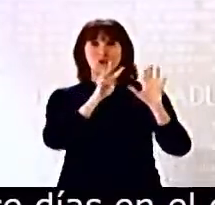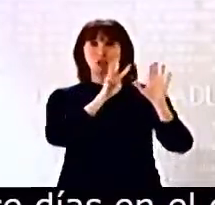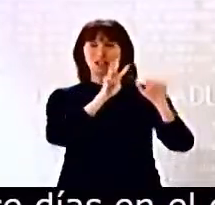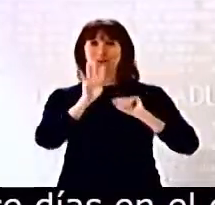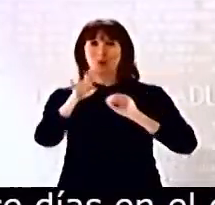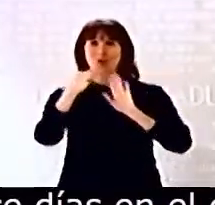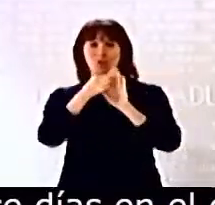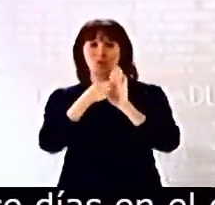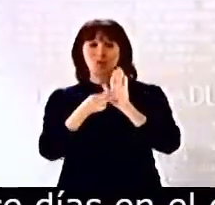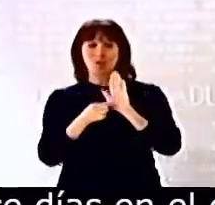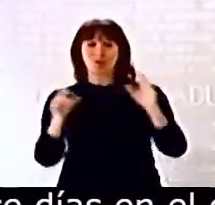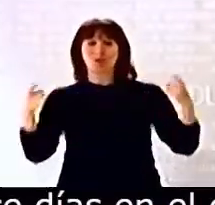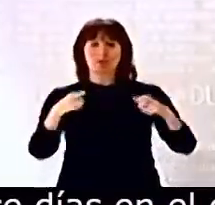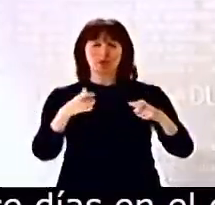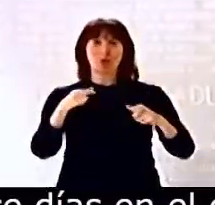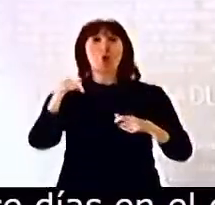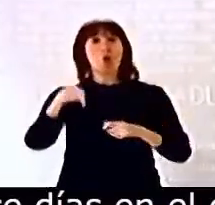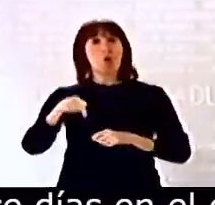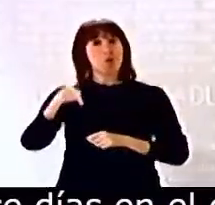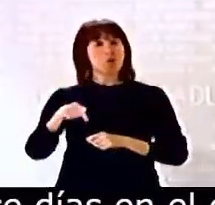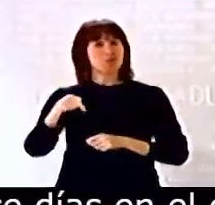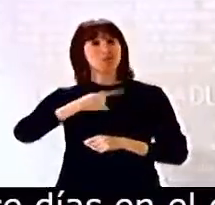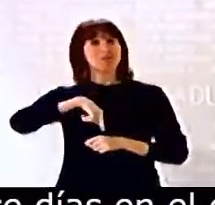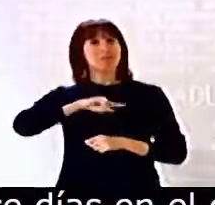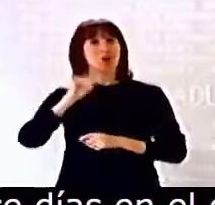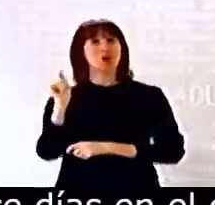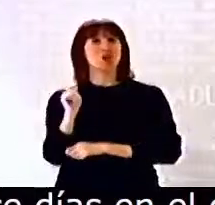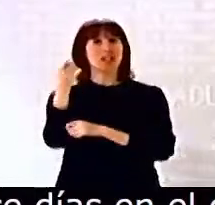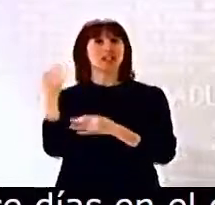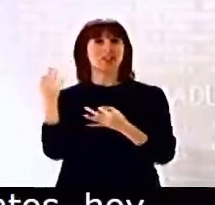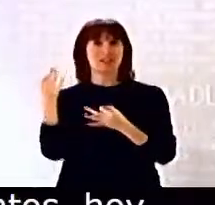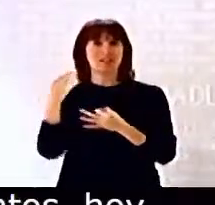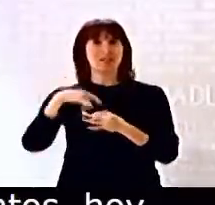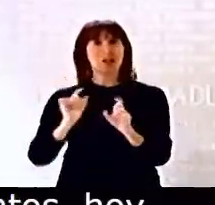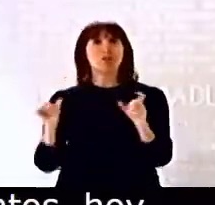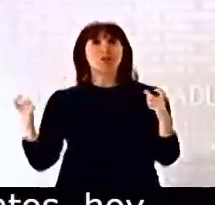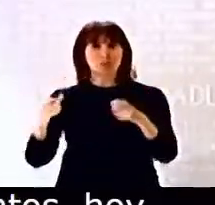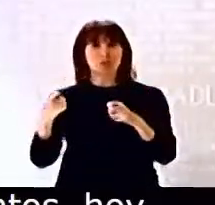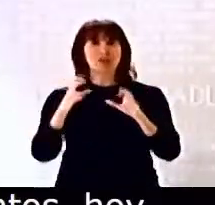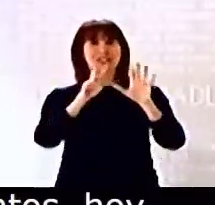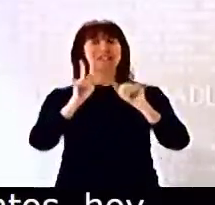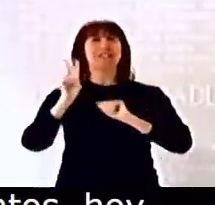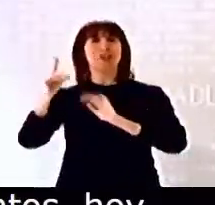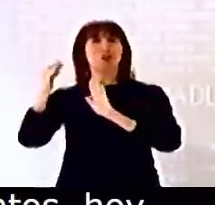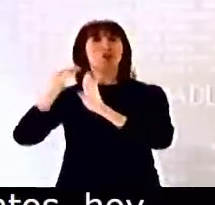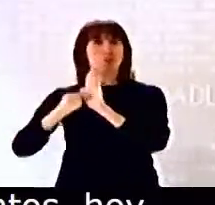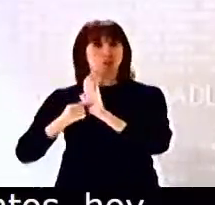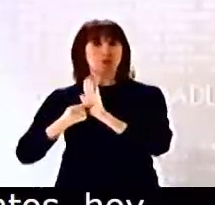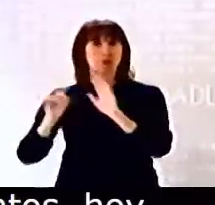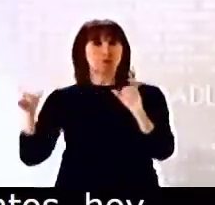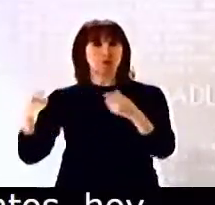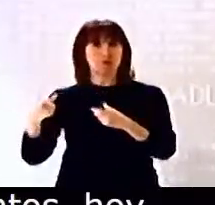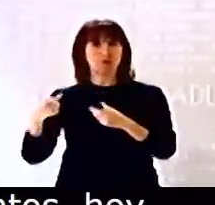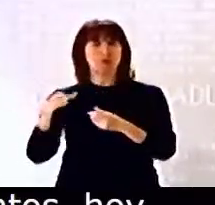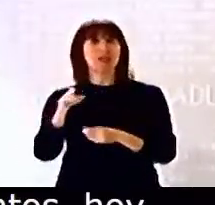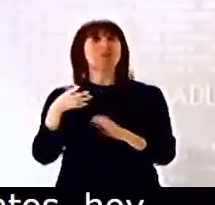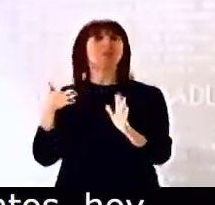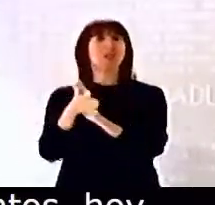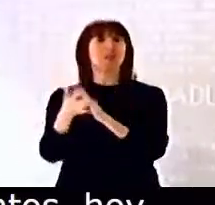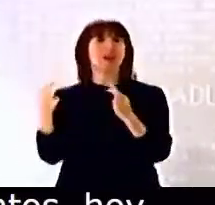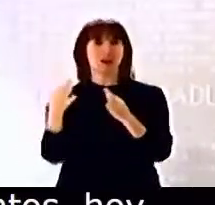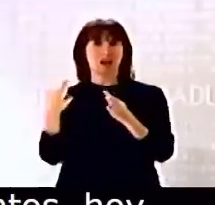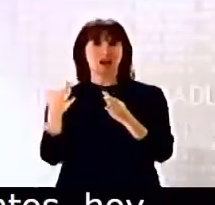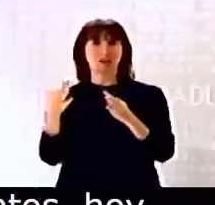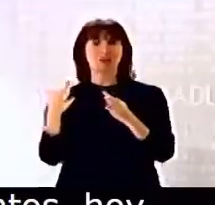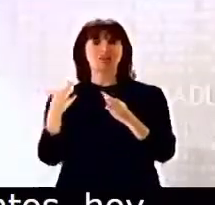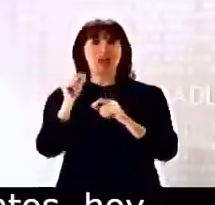puntos, hoy hayamos sido capaces, de ayer a hoy, de reducirlas en 72 puntos, habla de que la caída de la